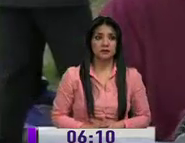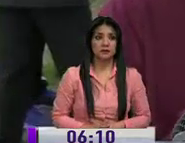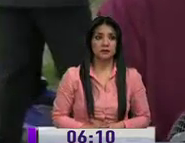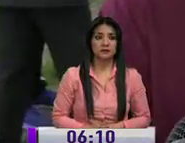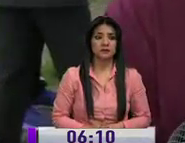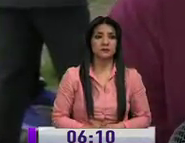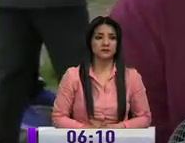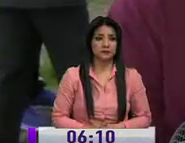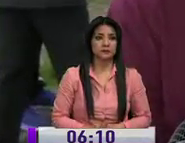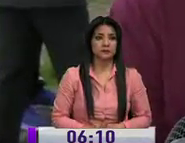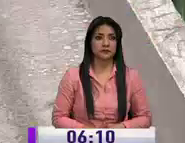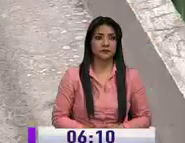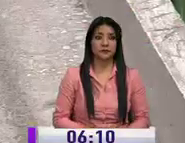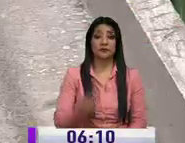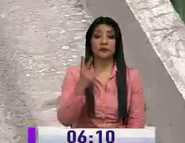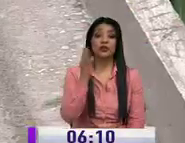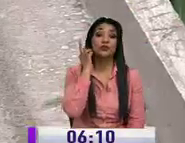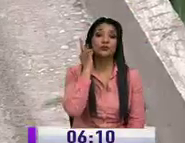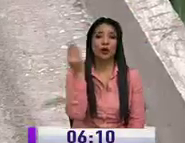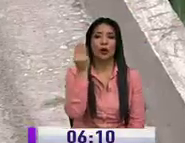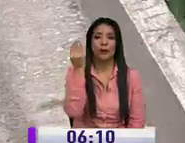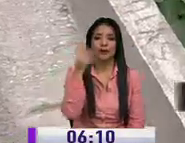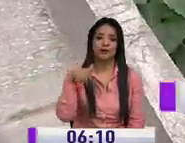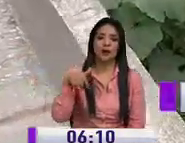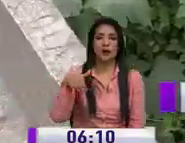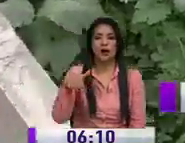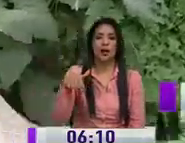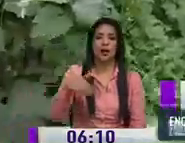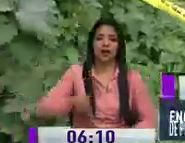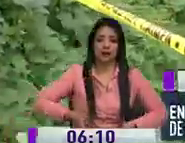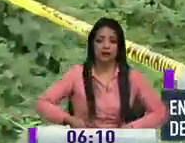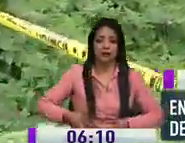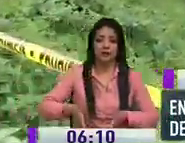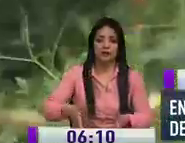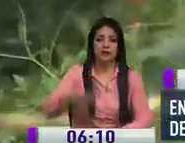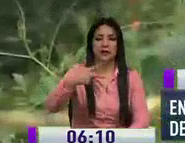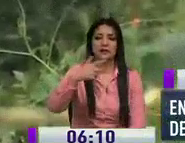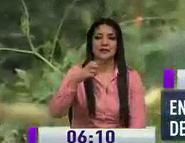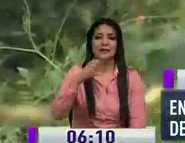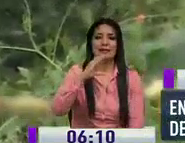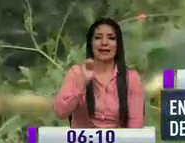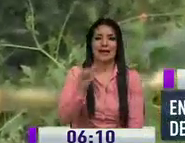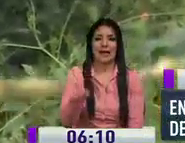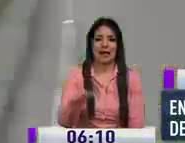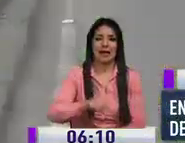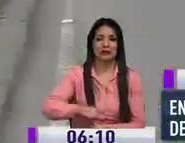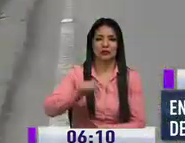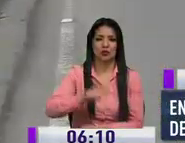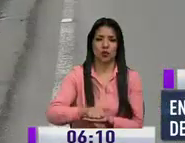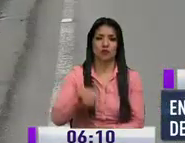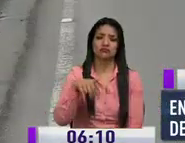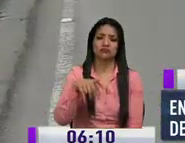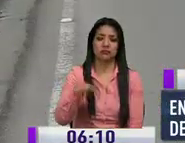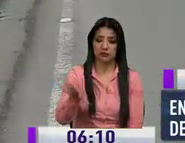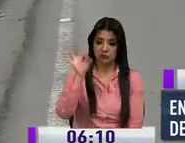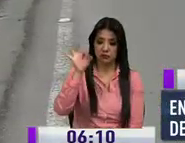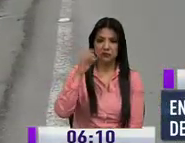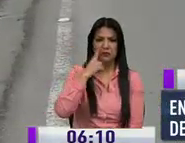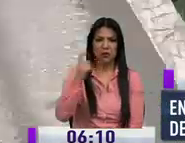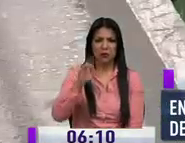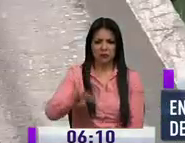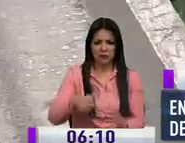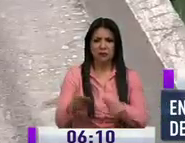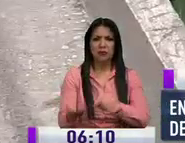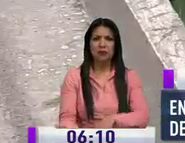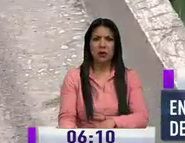Dos jóvenes que transitaban por la vereda del sector San Andrés de la vía Checa Chiquintad de la provincia de Azuay descubrieron el cuerpo de una persona que se encontraba tirado en el suelo envuelto en